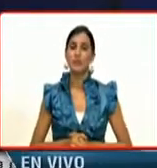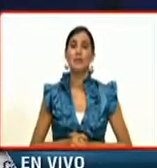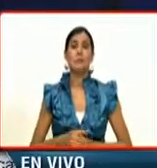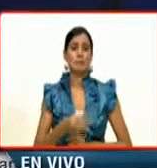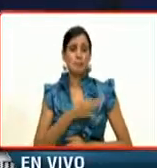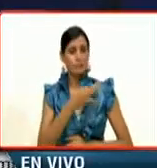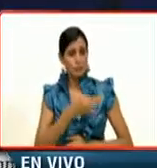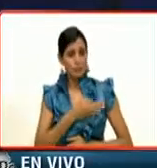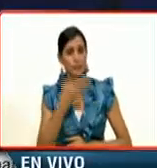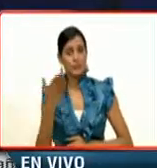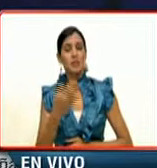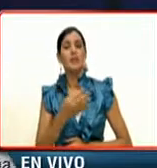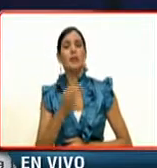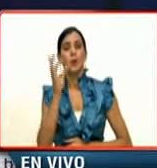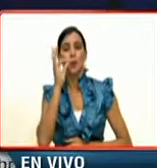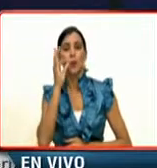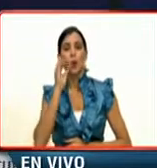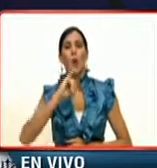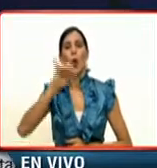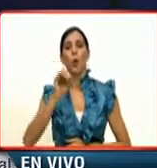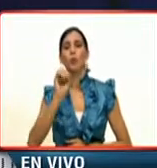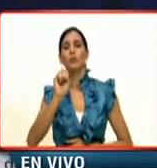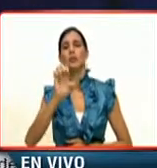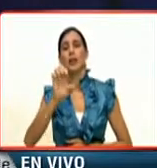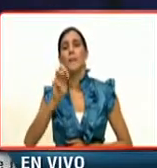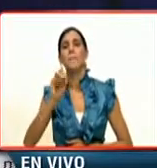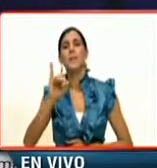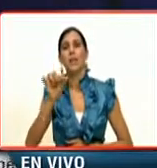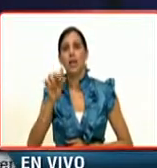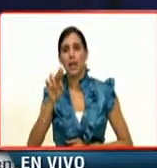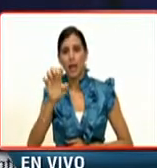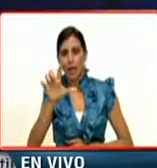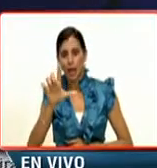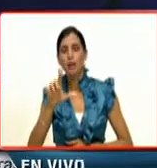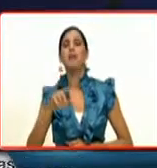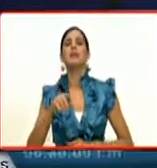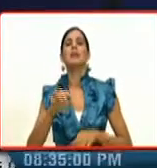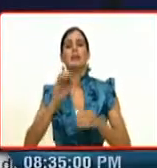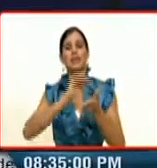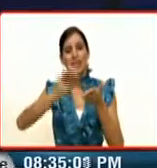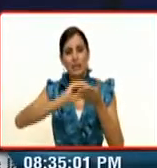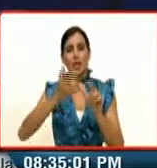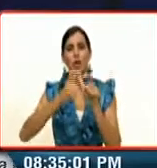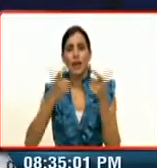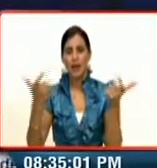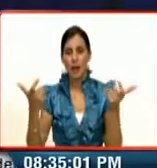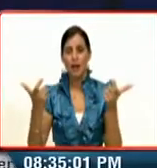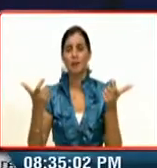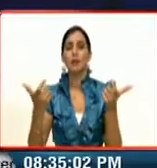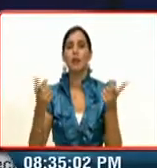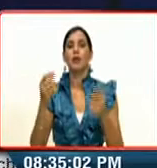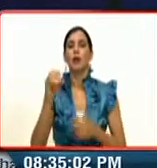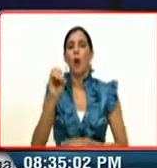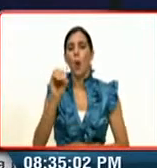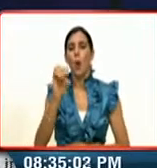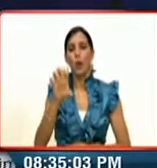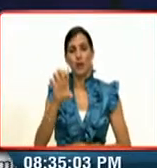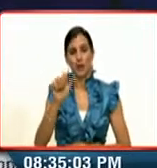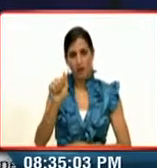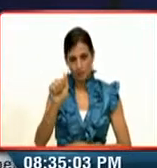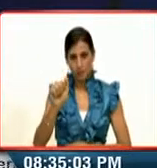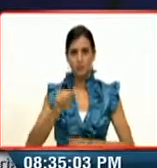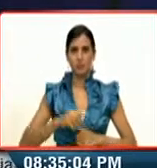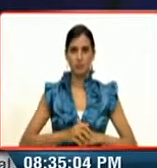excelentísimo señor José Miguel Insulza, secretario general de la